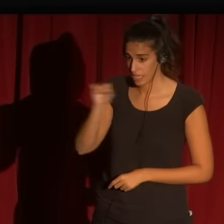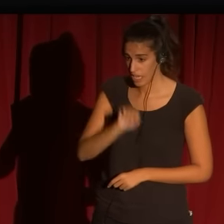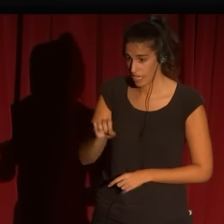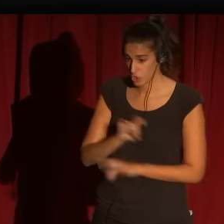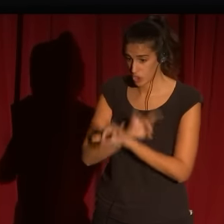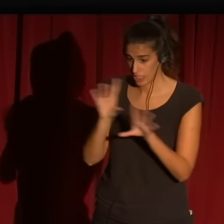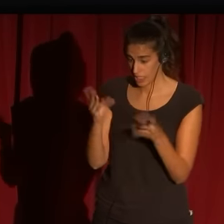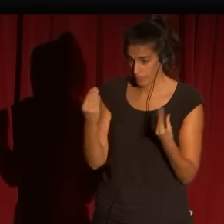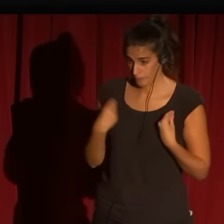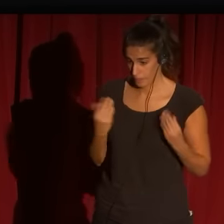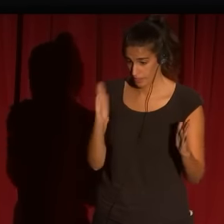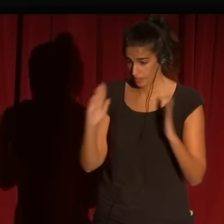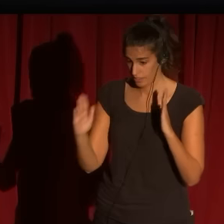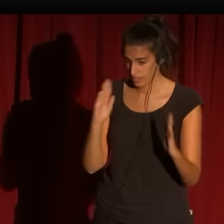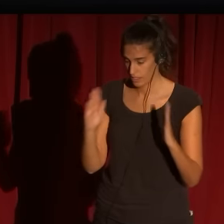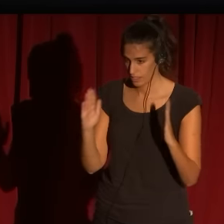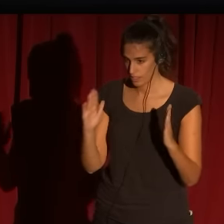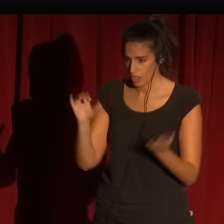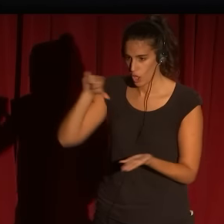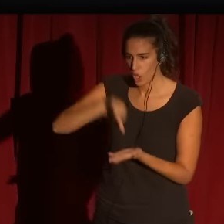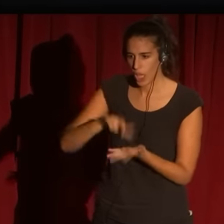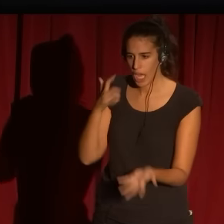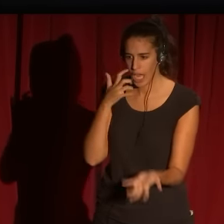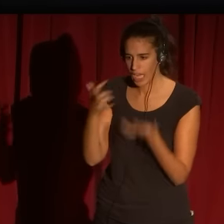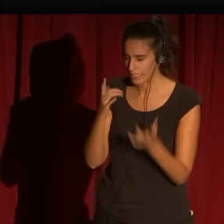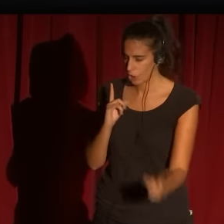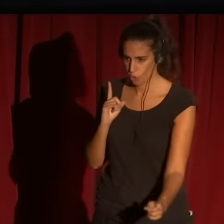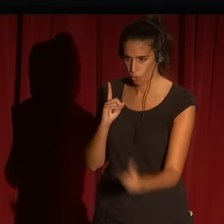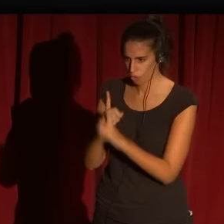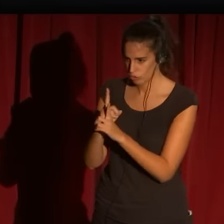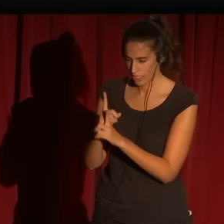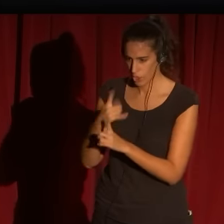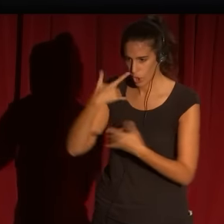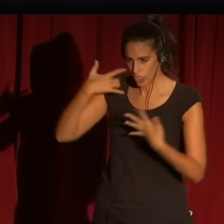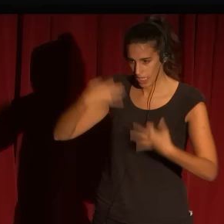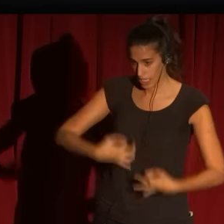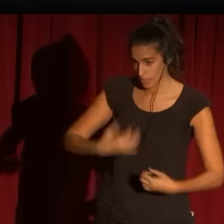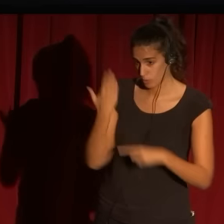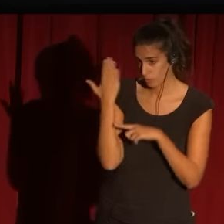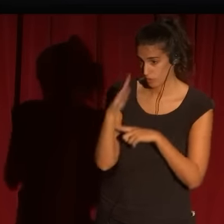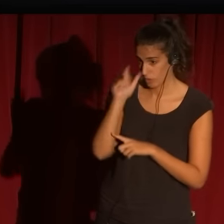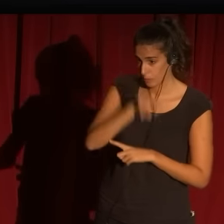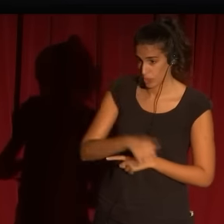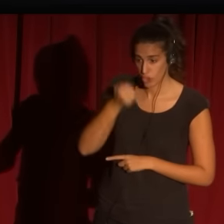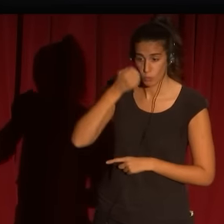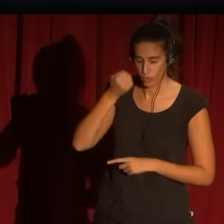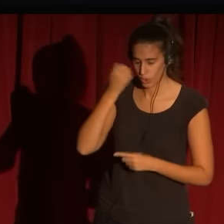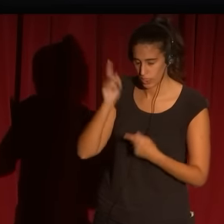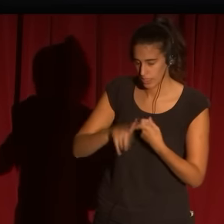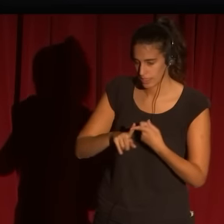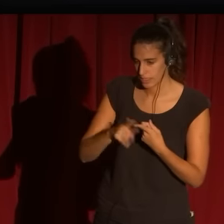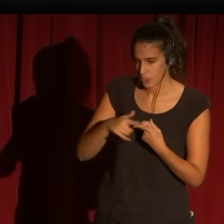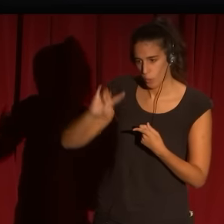vive Clara paters es una ciudad muy dominada por un arte que es justamente lo contrario del realismo que Proponen Los pintores de bodegones es un arte muy